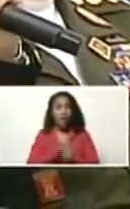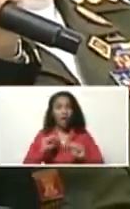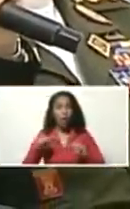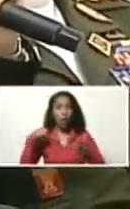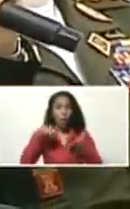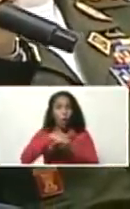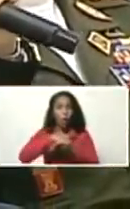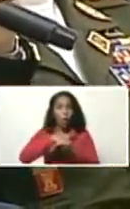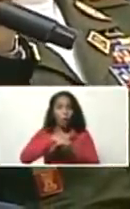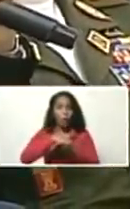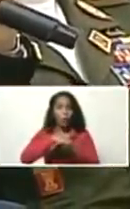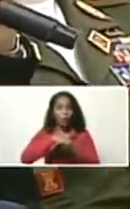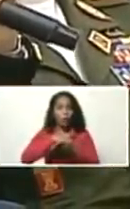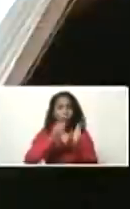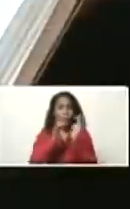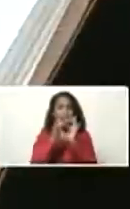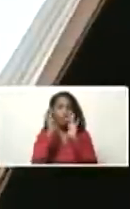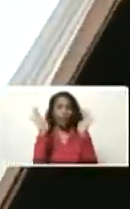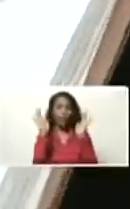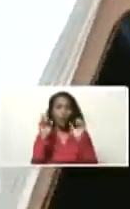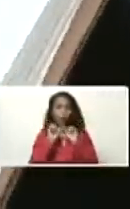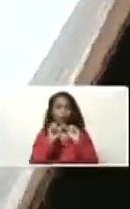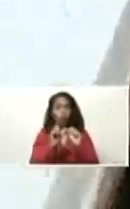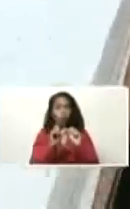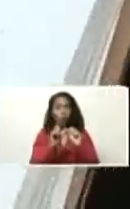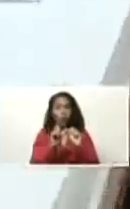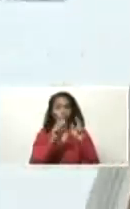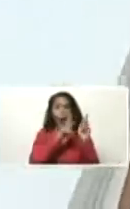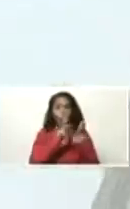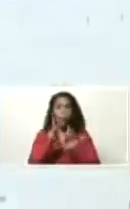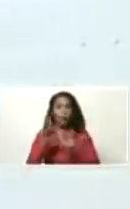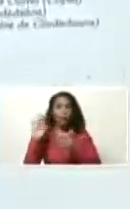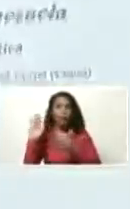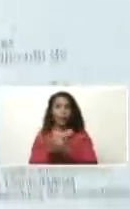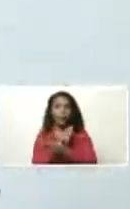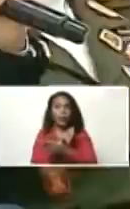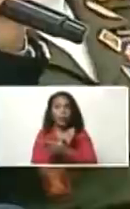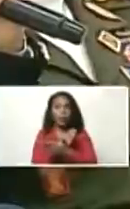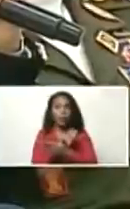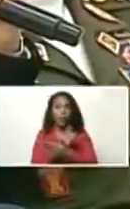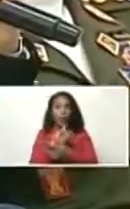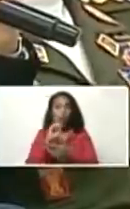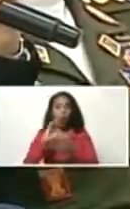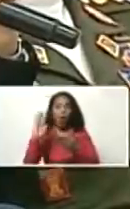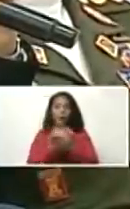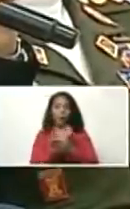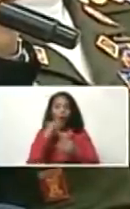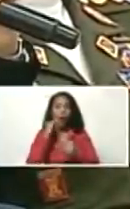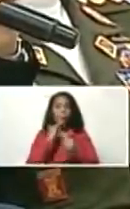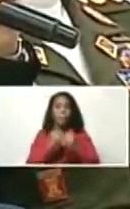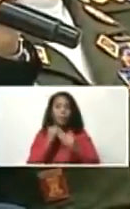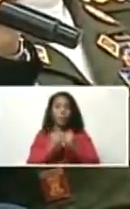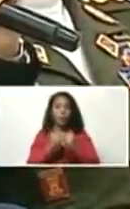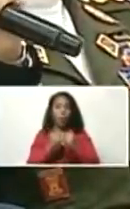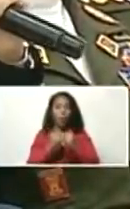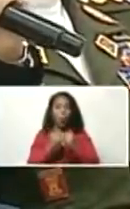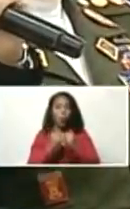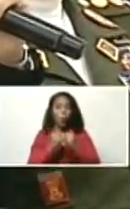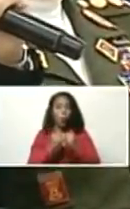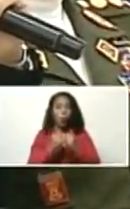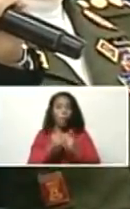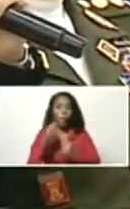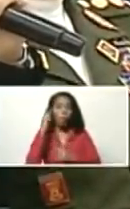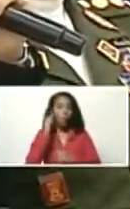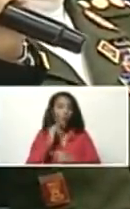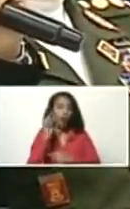del abril, continuaron con el plan de quitar, que sencillamente no era quitarle el apellido bolivariano a la República, cosa